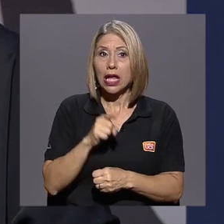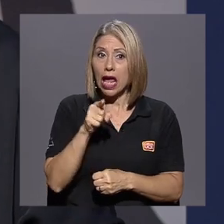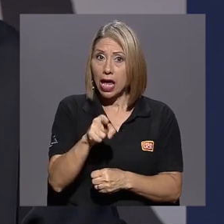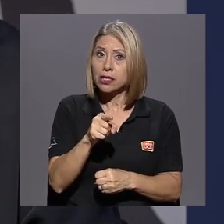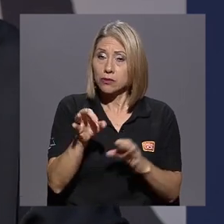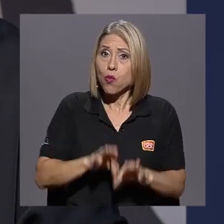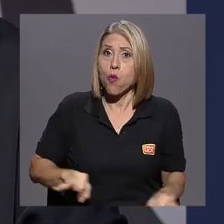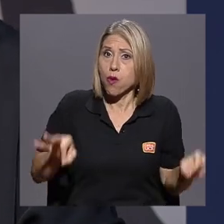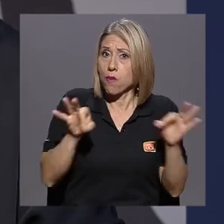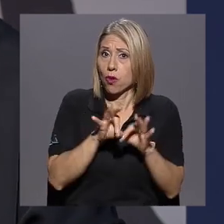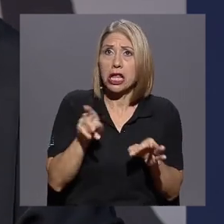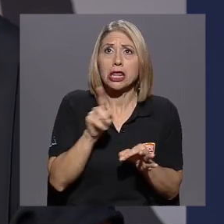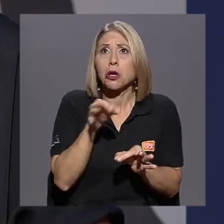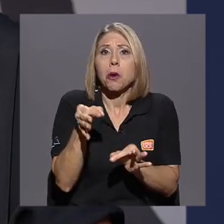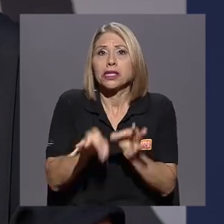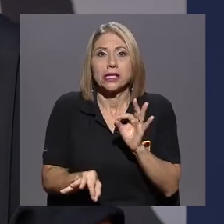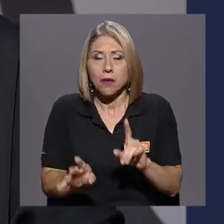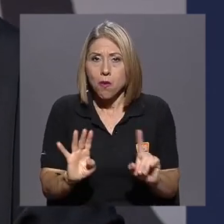nada,